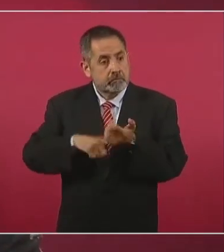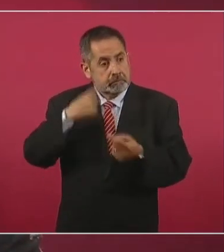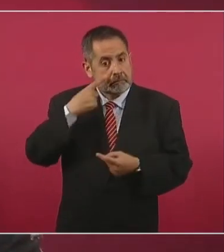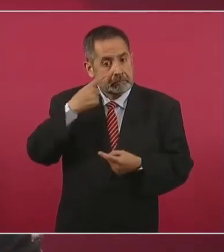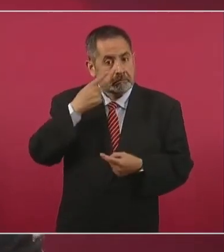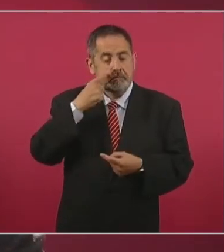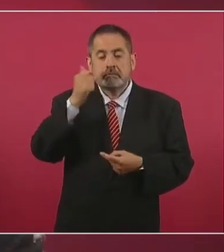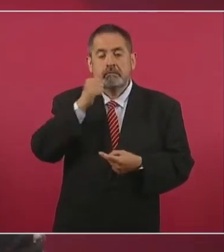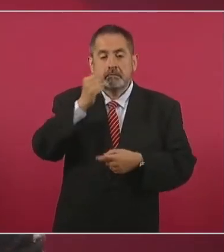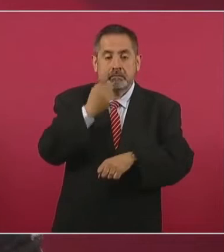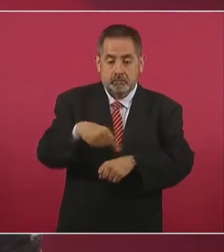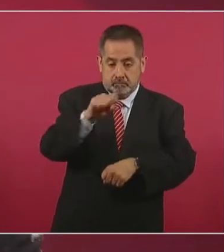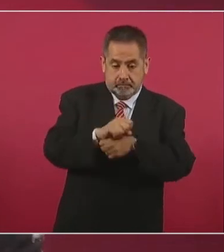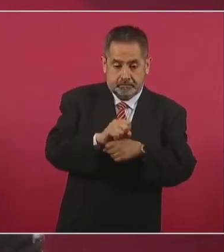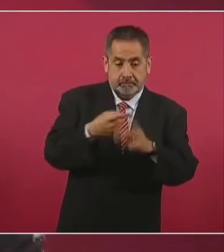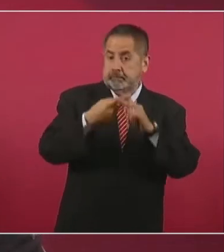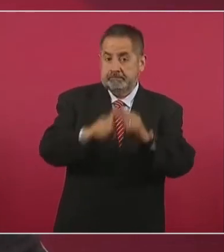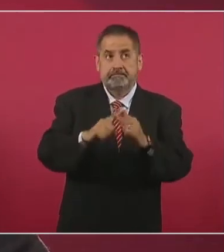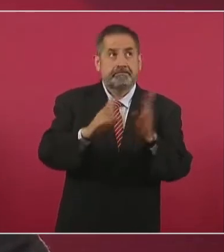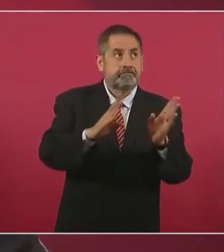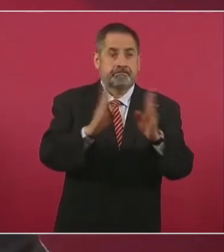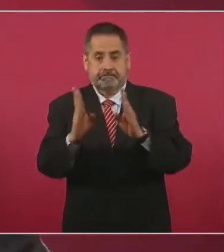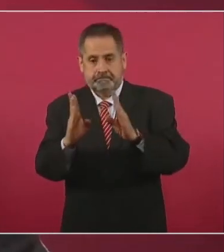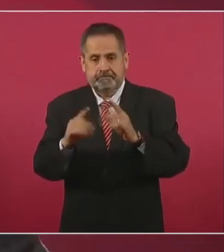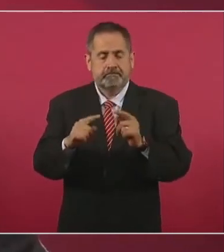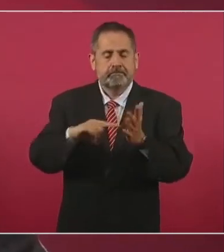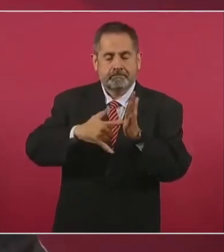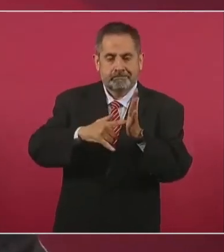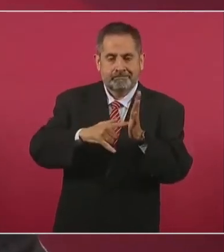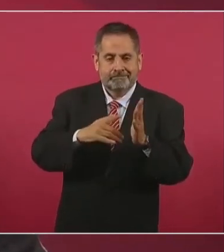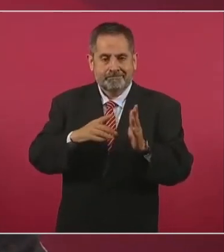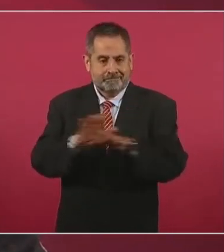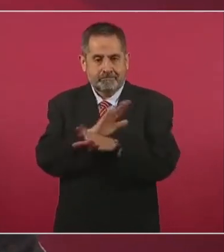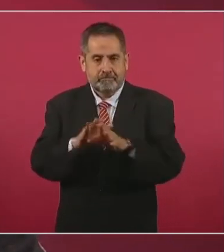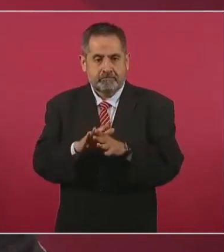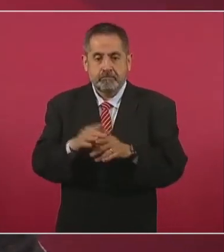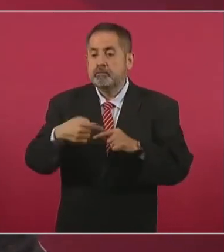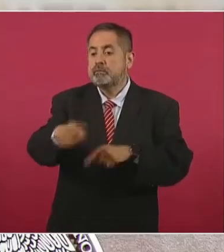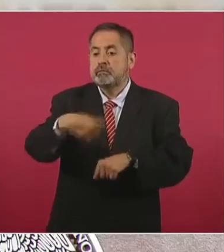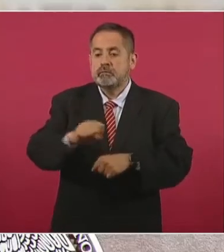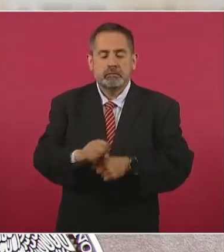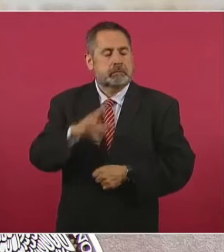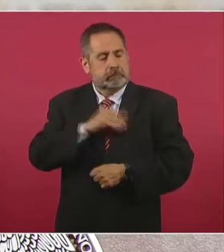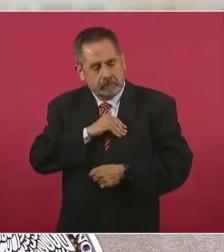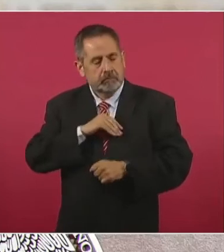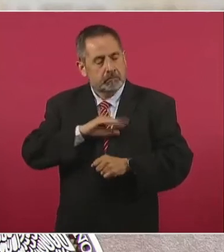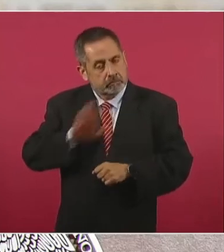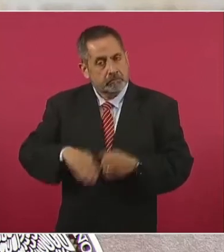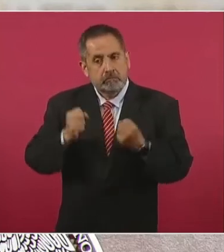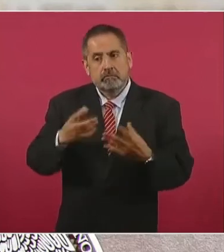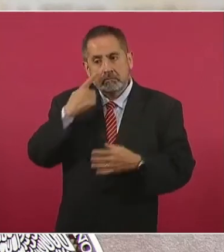primera semana después de ser implementado. Los posibles mecanismos son